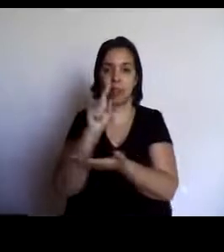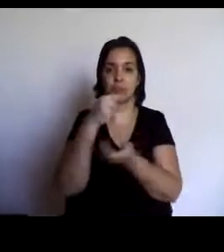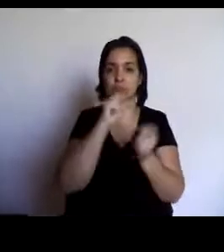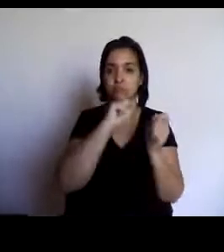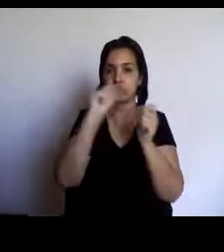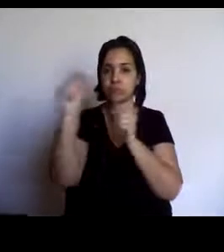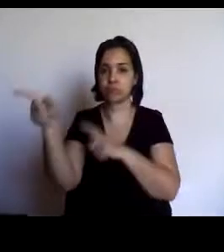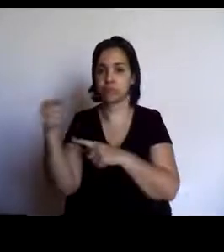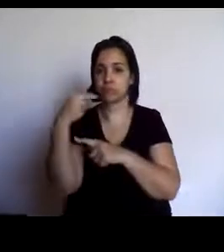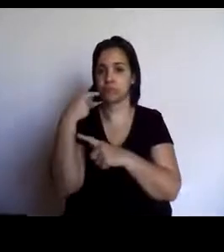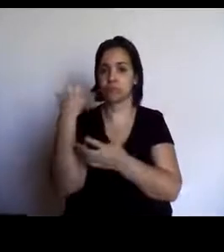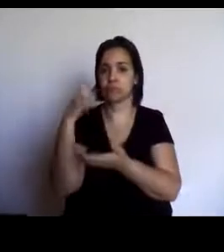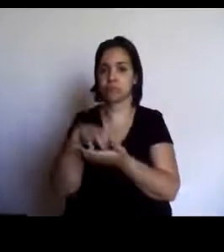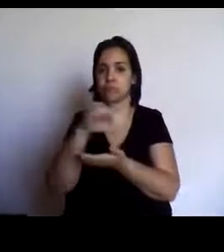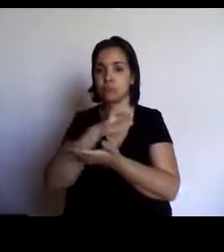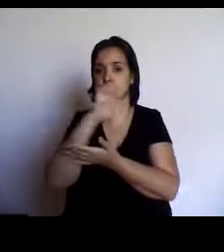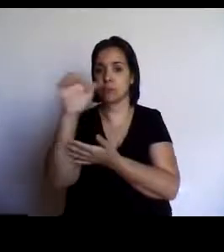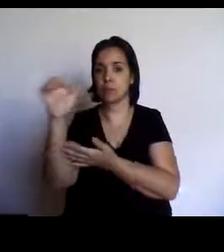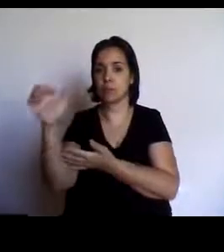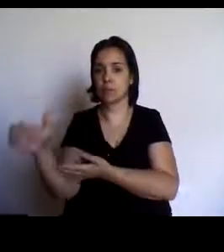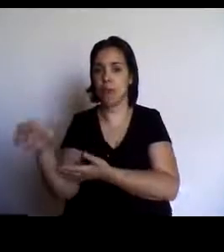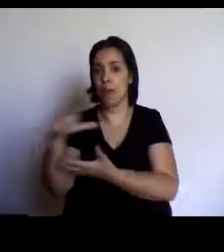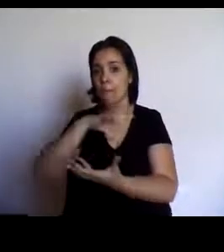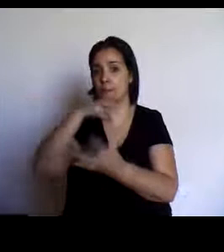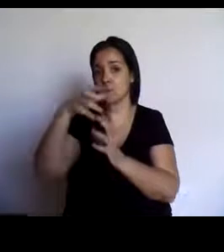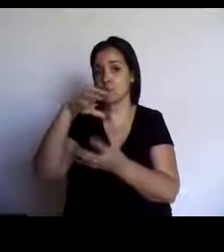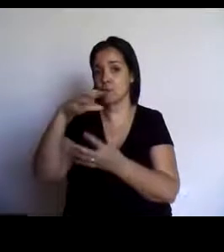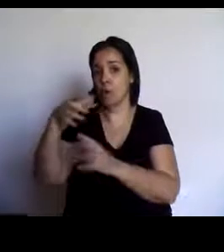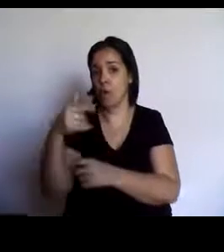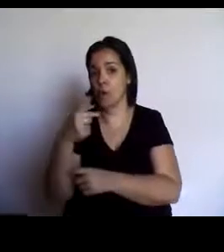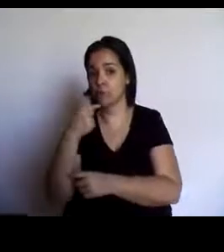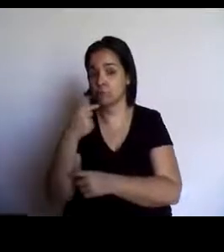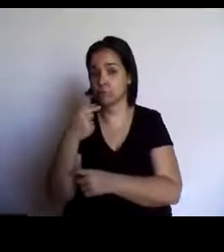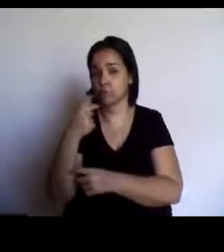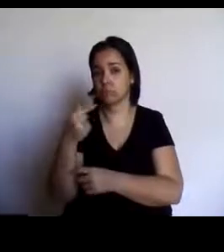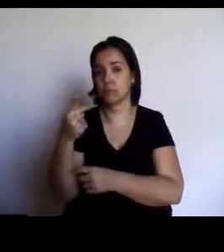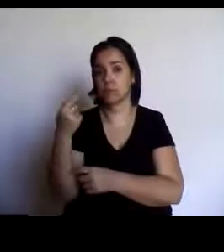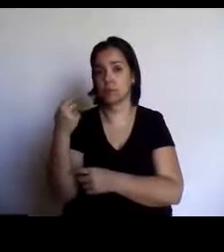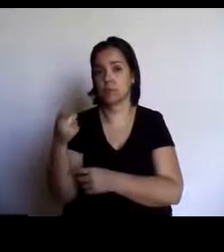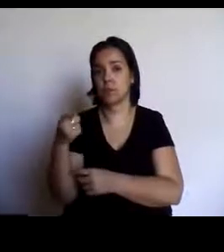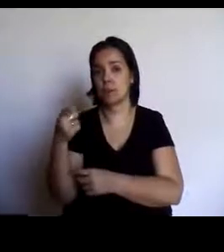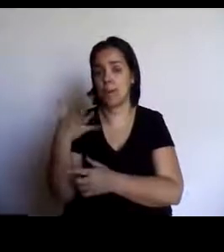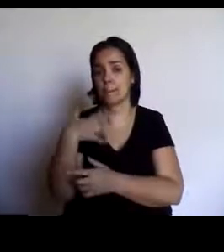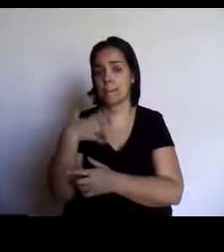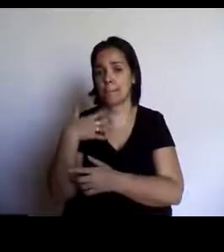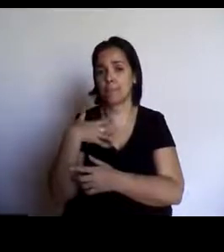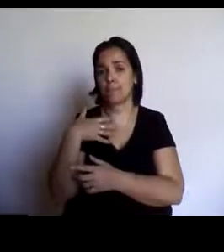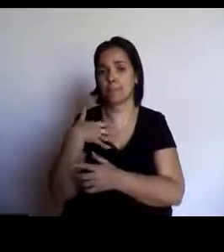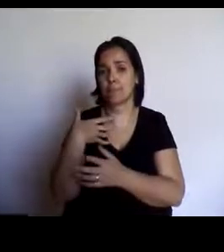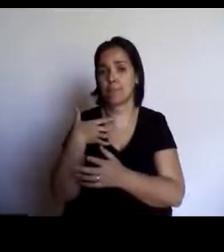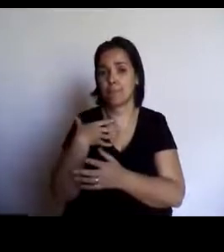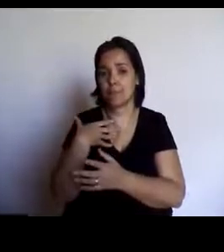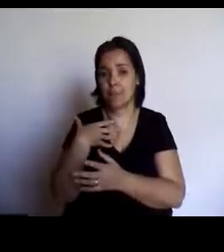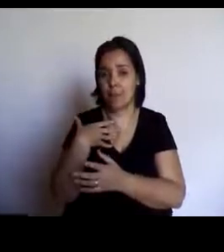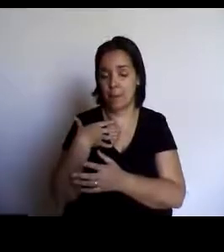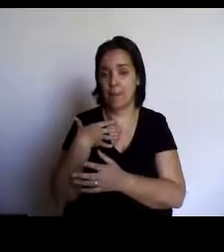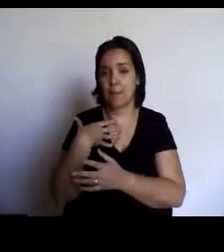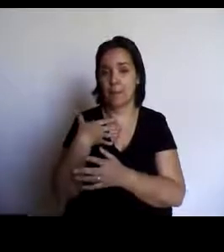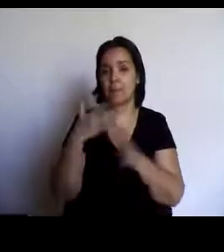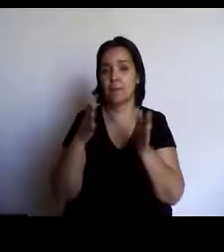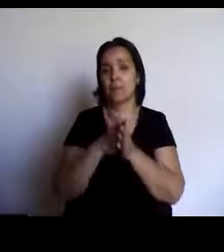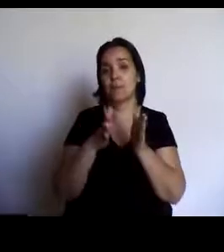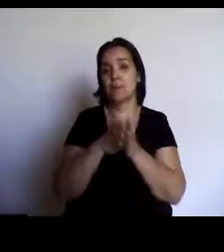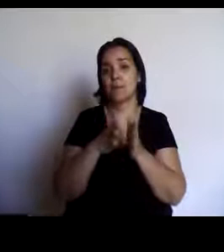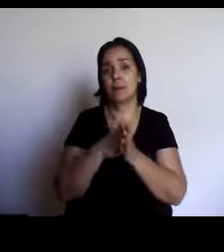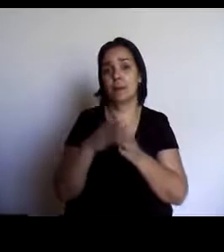situada en la delegación de Extremadura en Bruselas, de la que forma parte mi compañera Beatriz, que a continuación